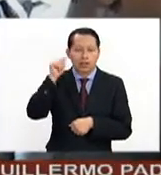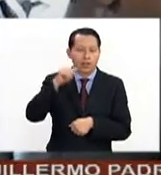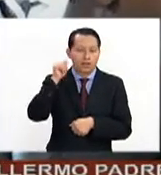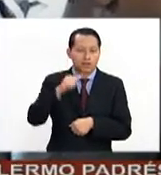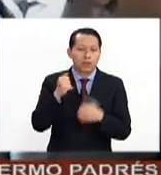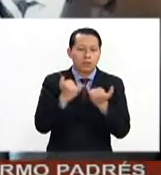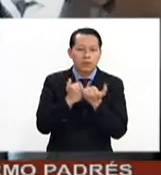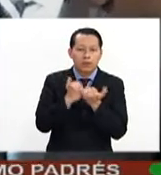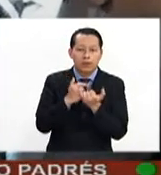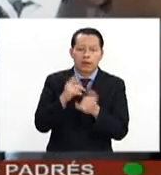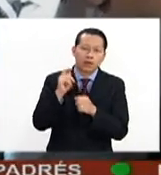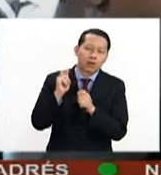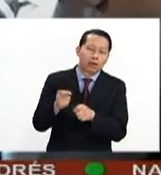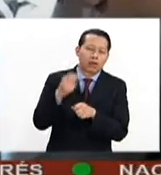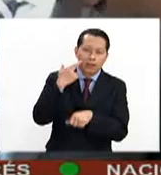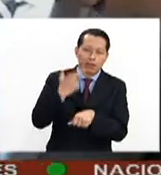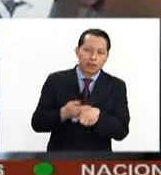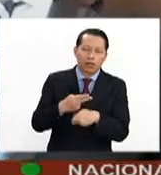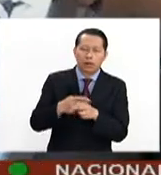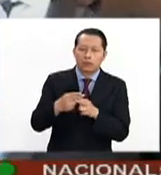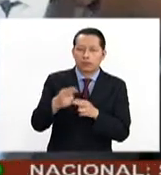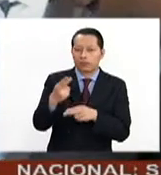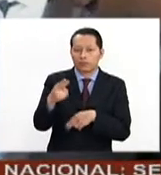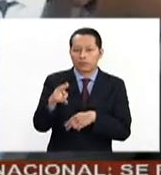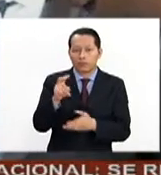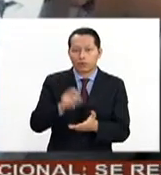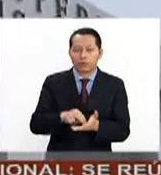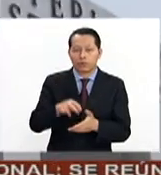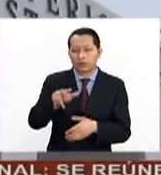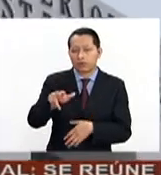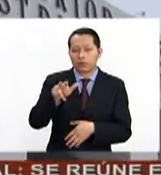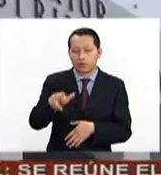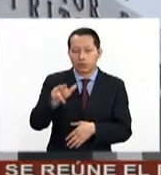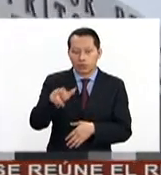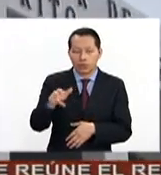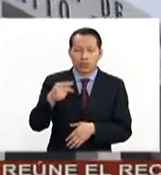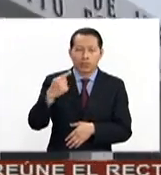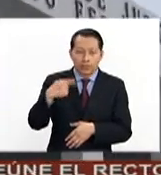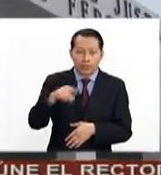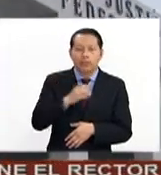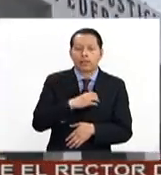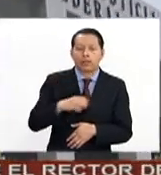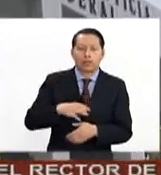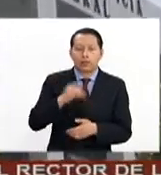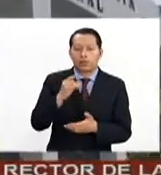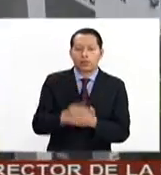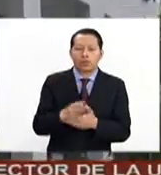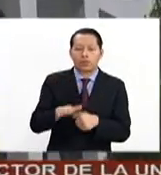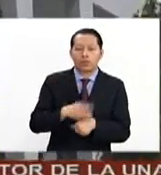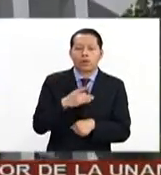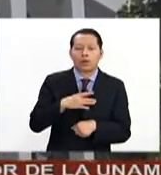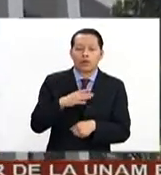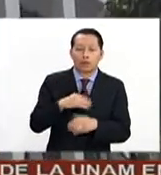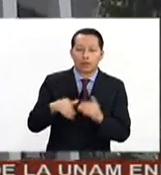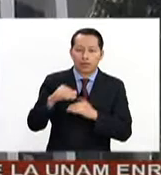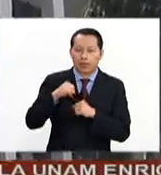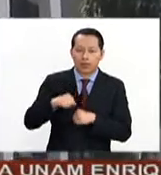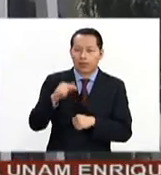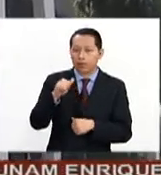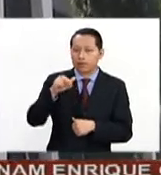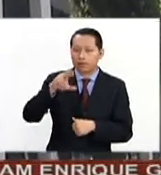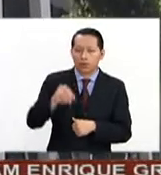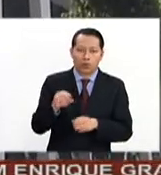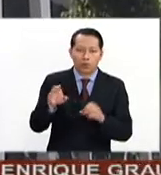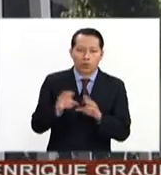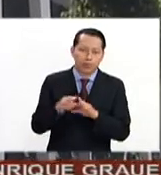estará en el cargo hasta noviembre del 2018. Era candidato único luego de que el magistrado Lázaro Tenorio Godínez